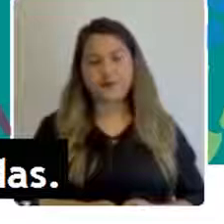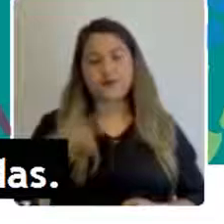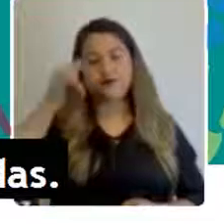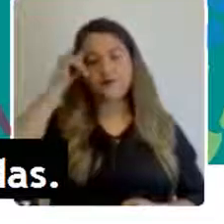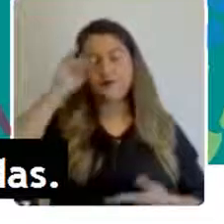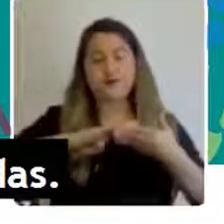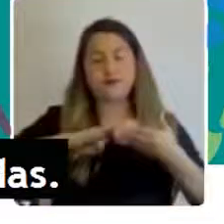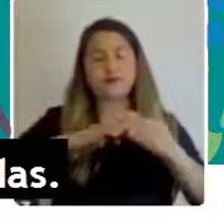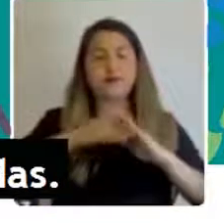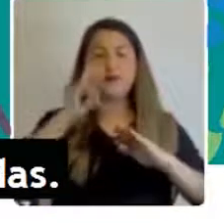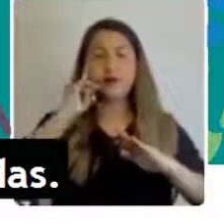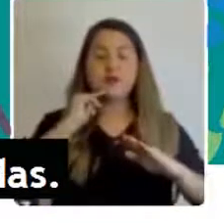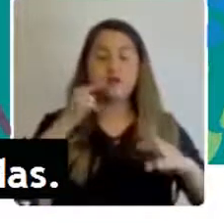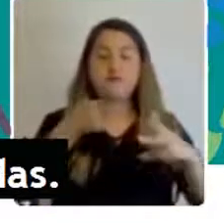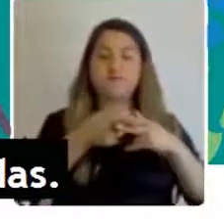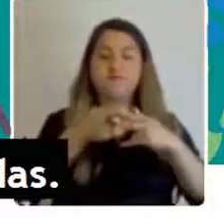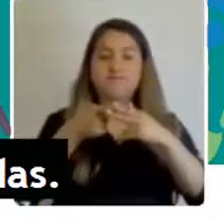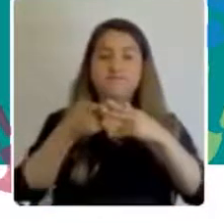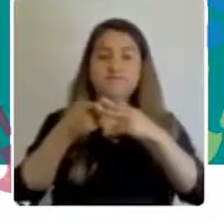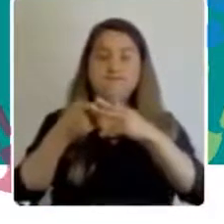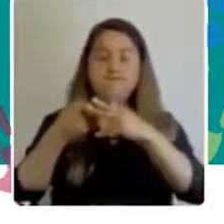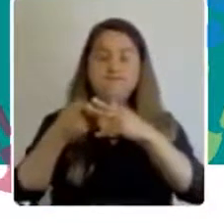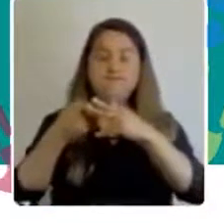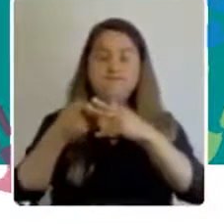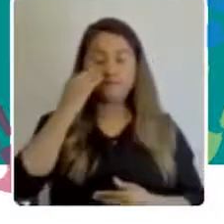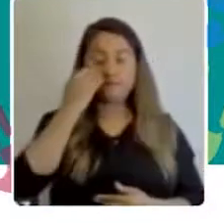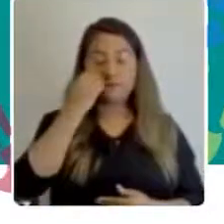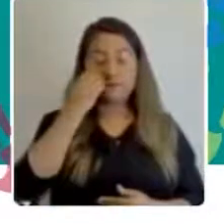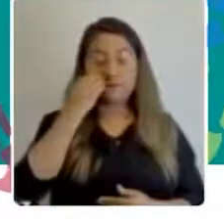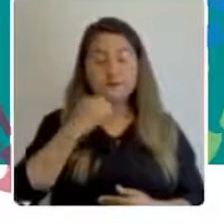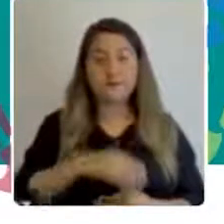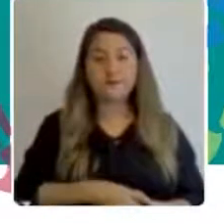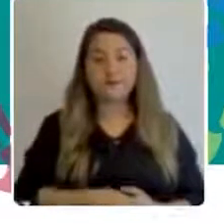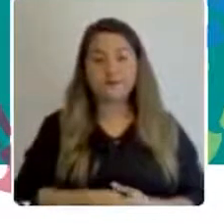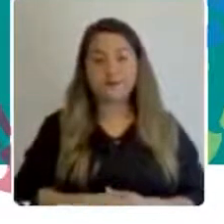y otros partes interesadas.